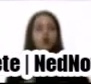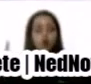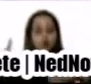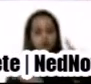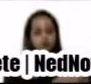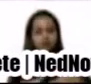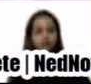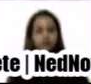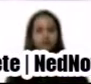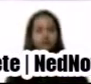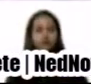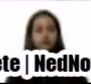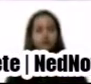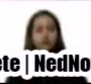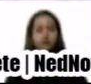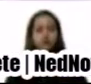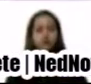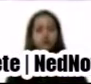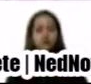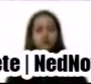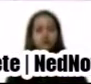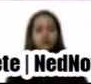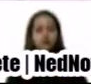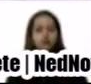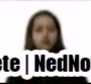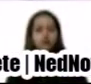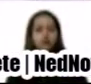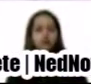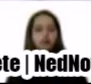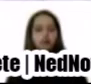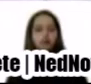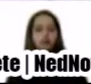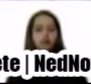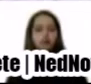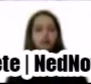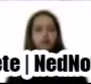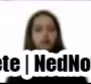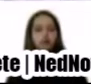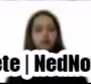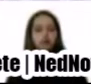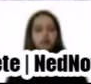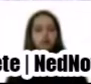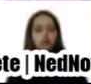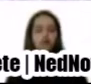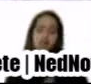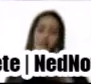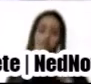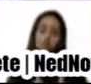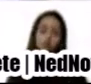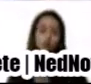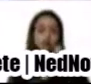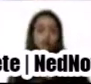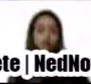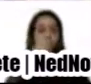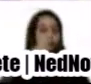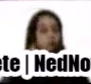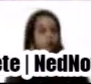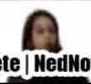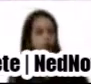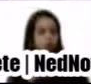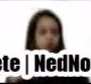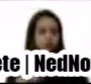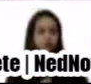la violencia que surge de la opresión de los valores democráticos, como se ha señalado. En un intento de llevar adelante